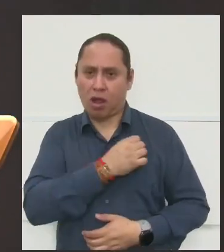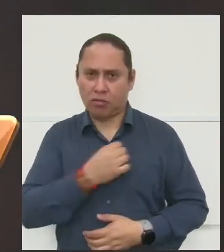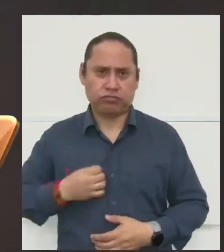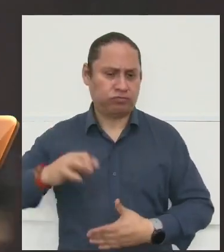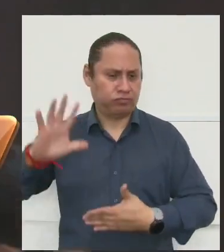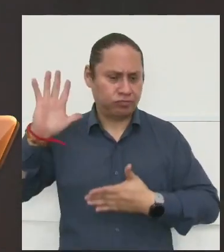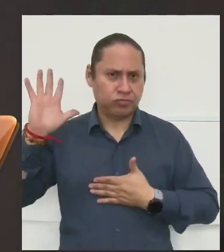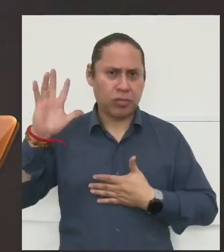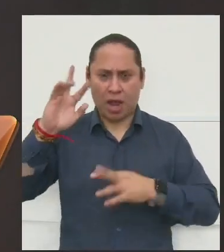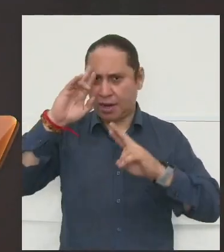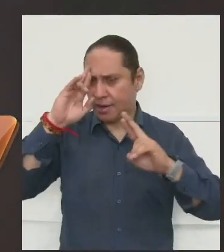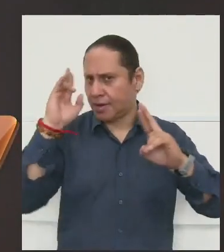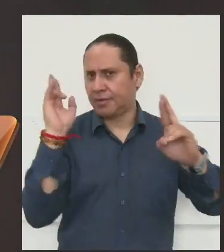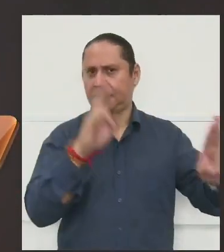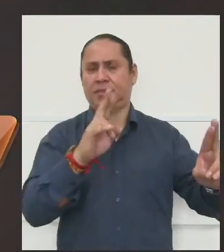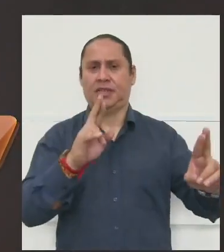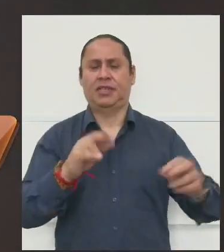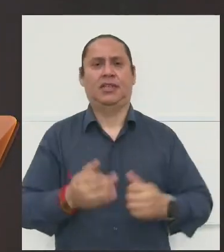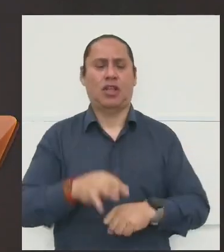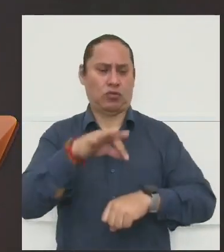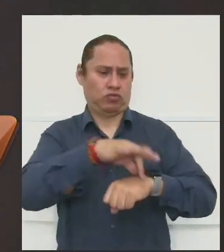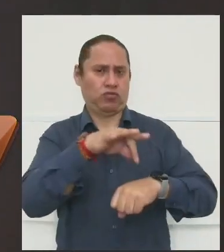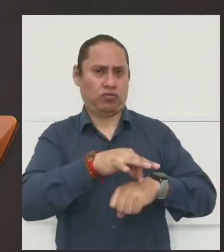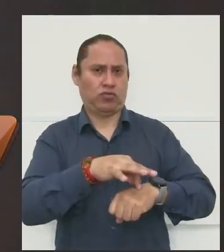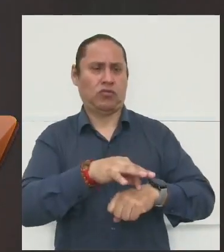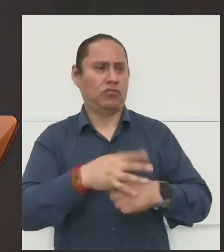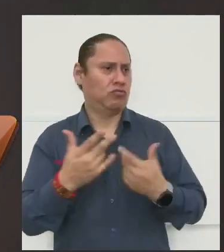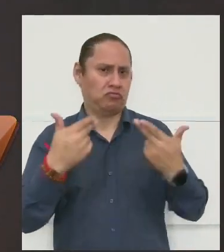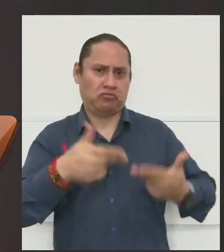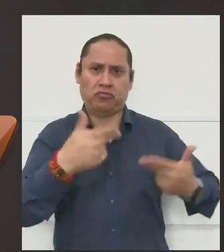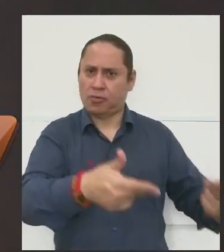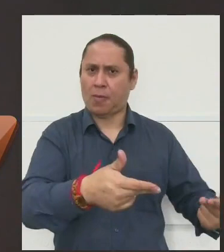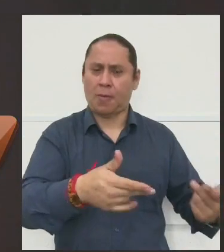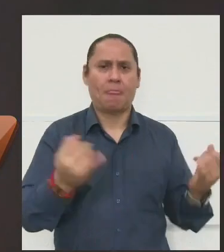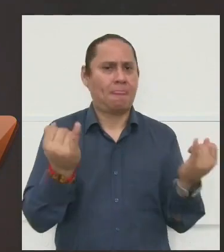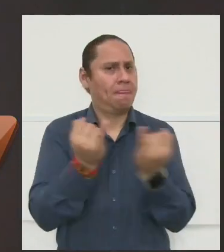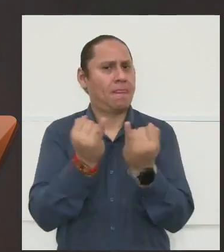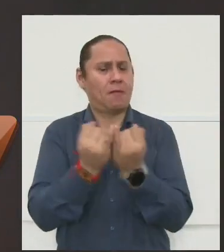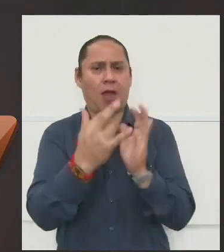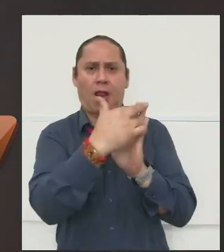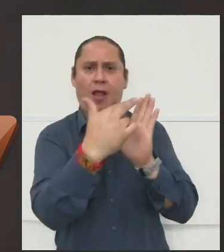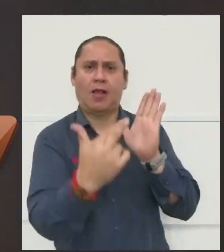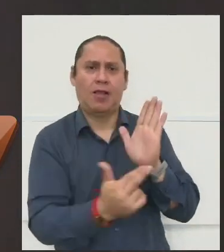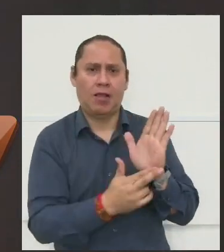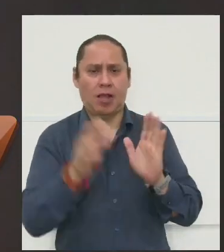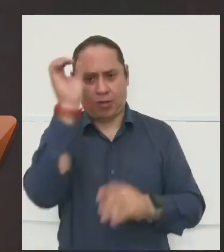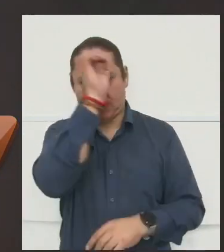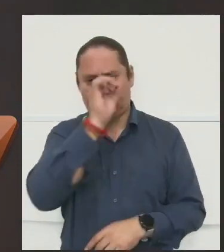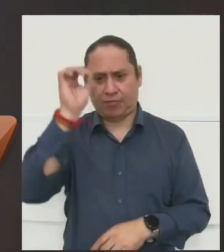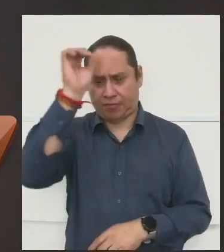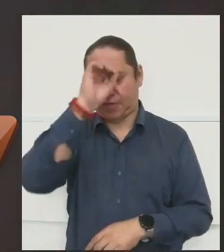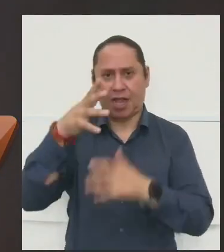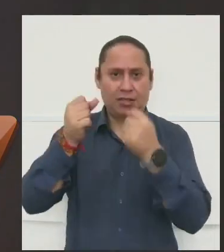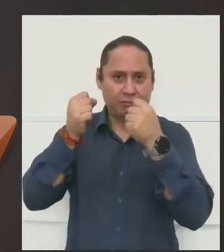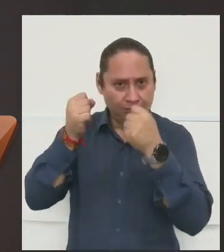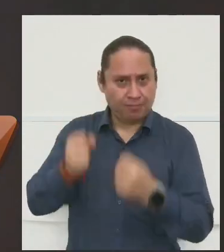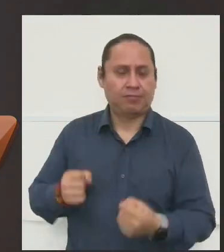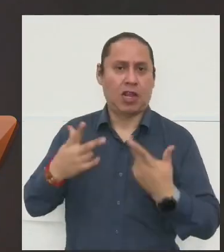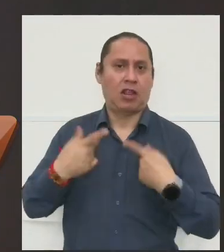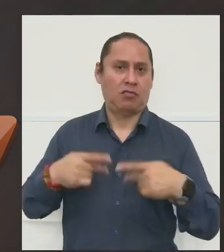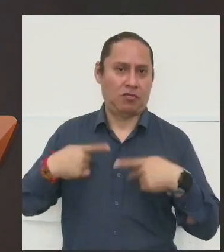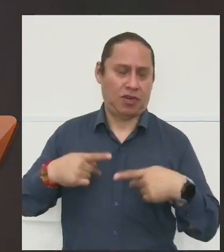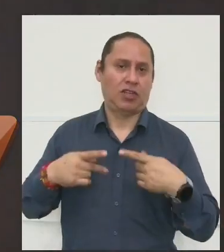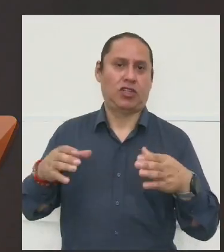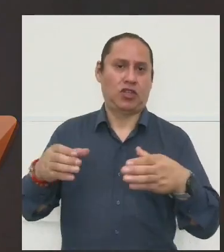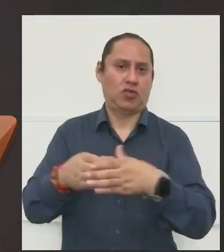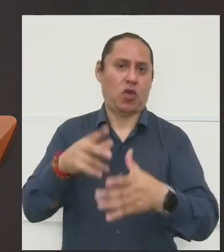garantizar el respeto a la medicina tradicional así como las medidas orientadas a garantizar a las personas de